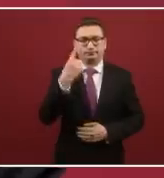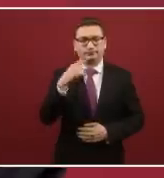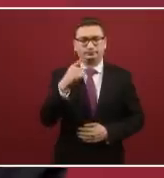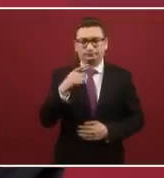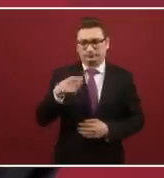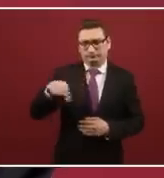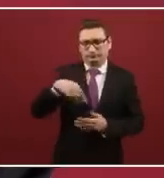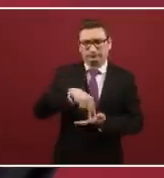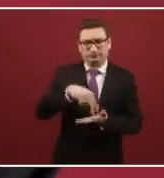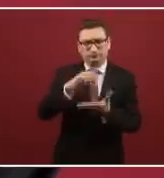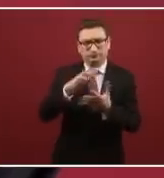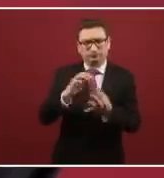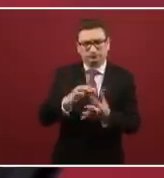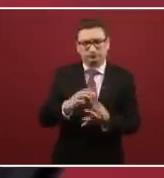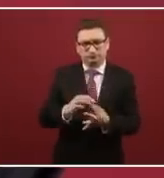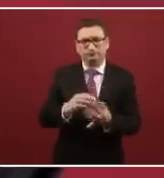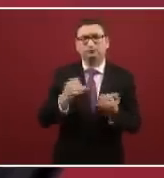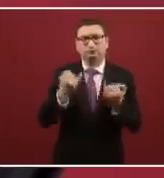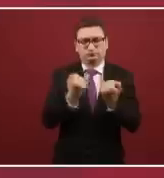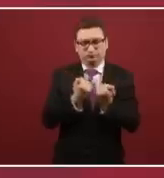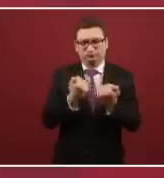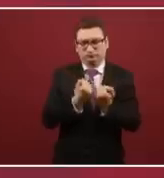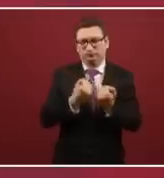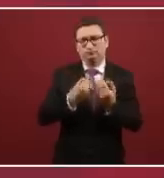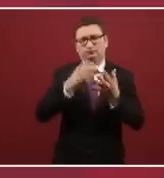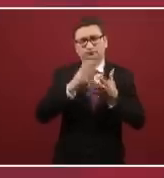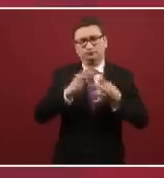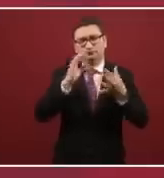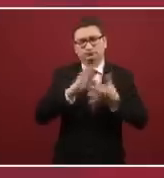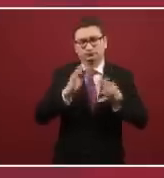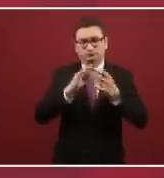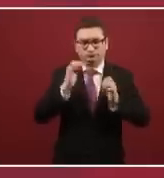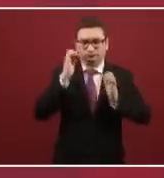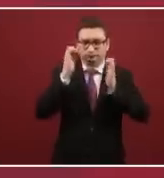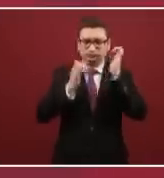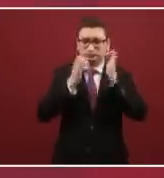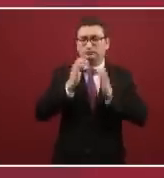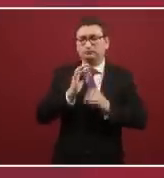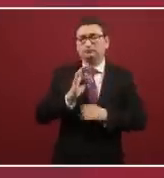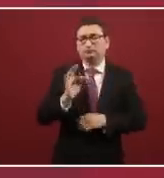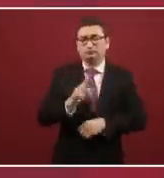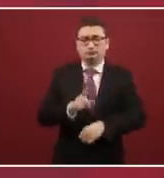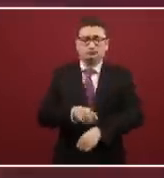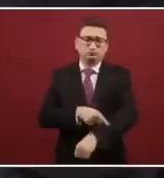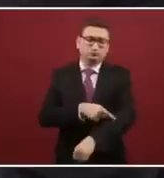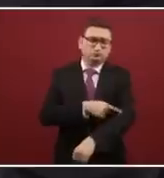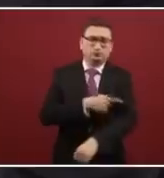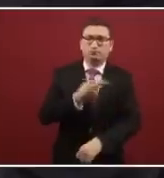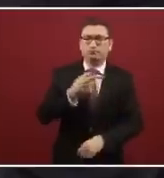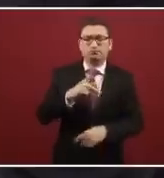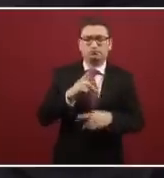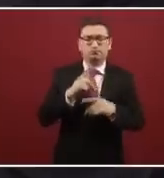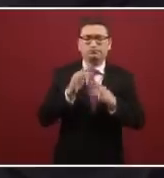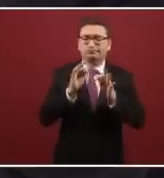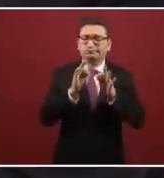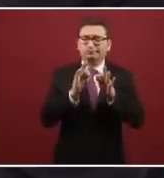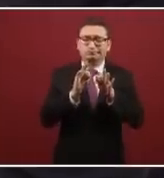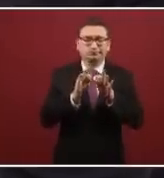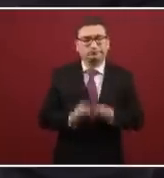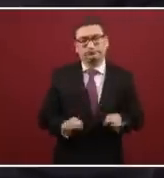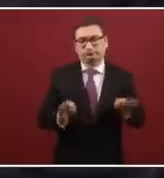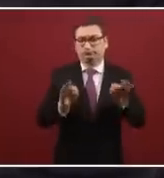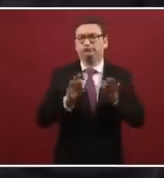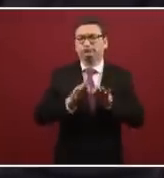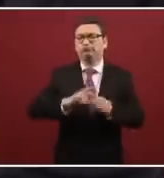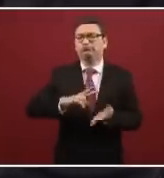porque es un poco larga su exposición, pero vale mucho la pena para que se